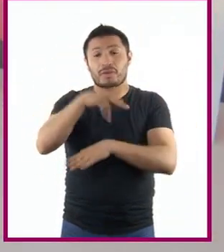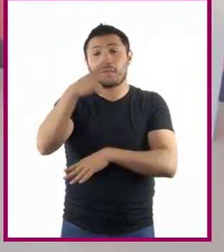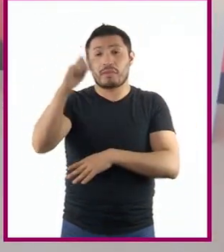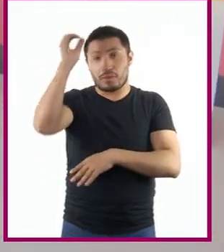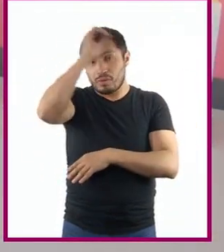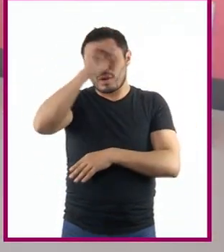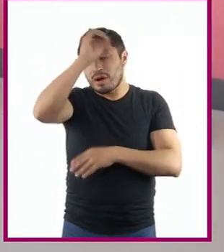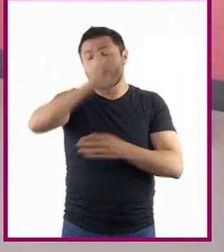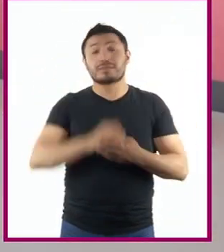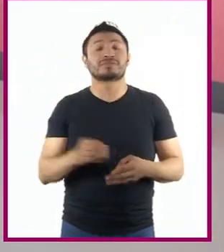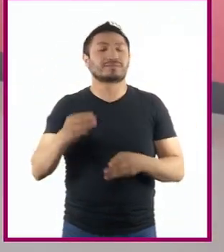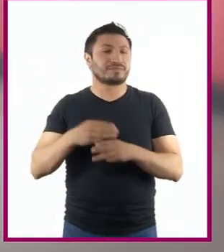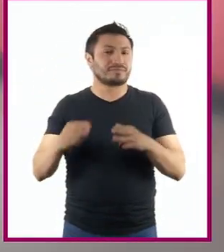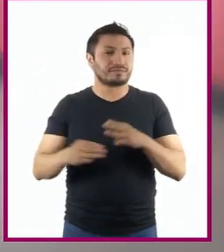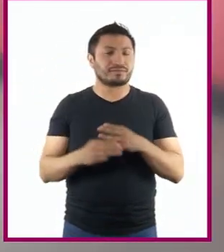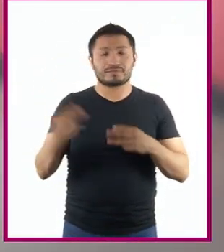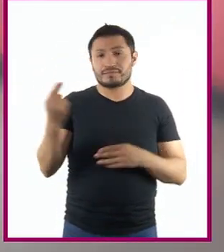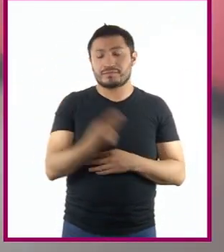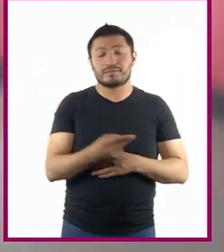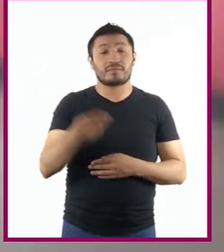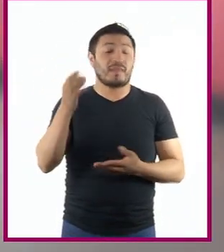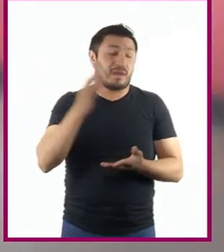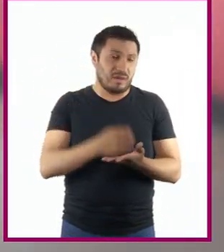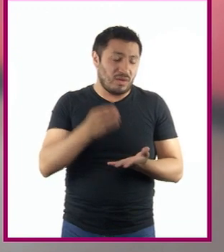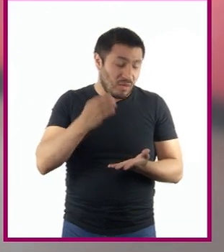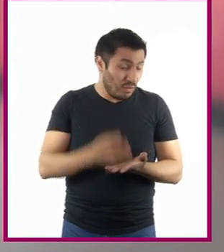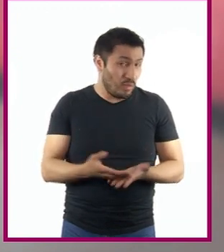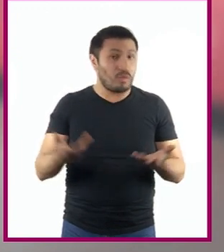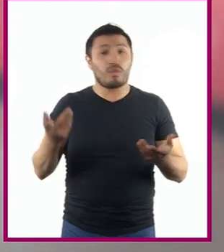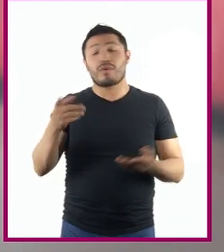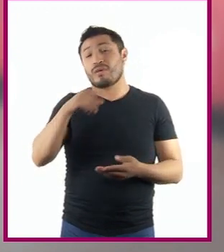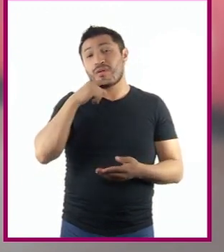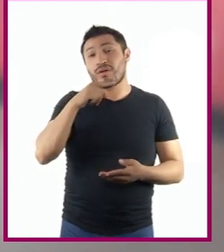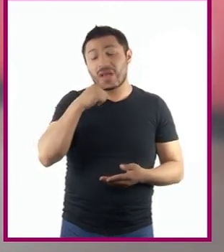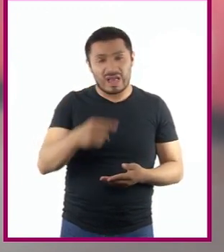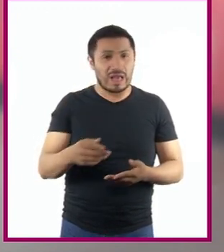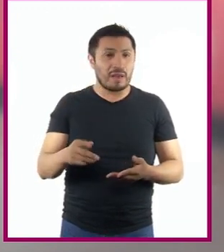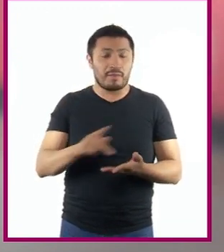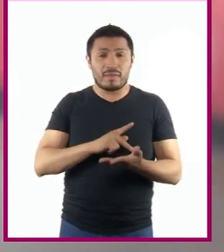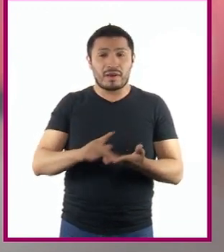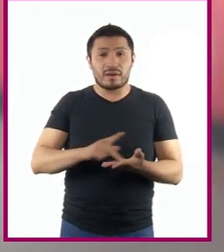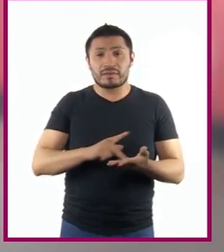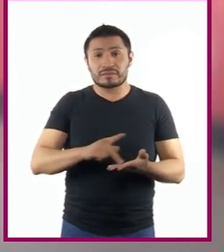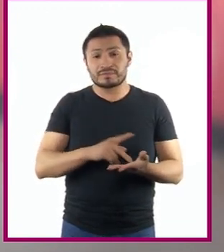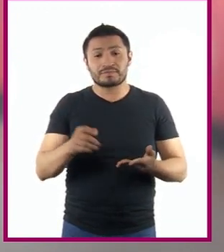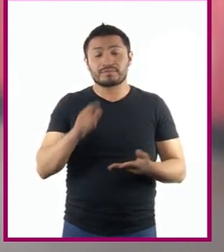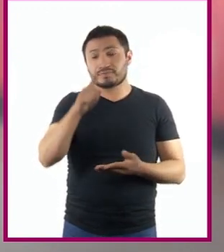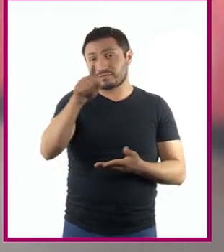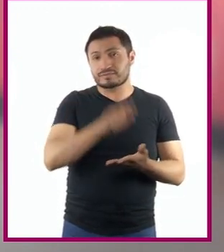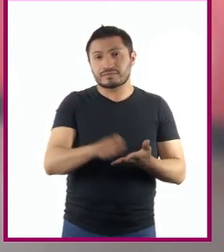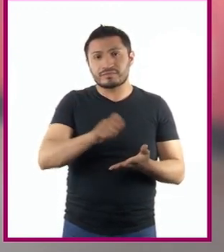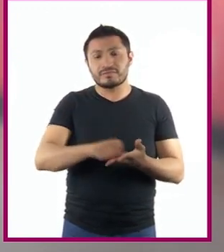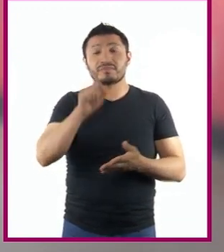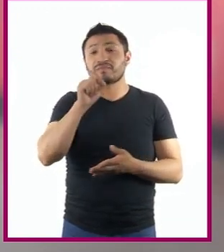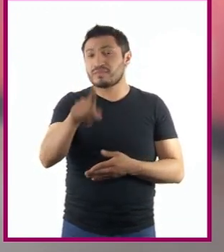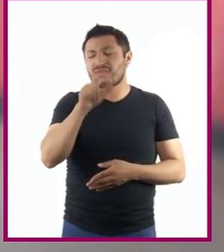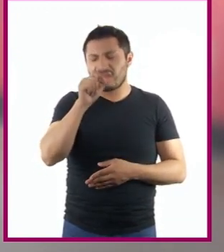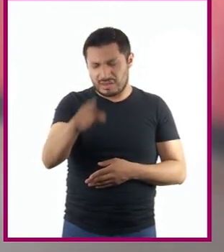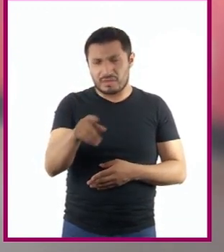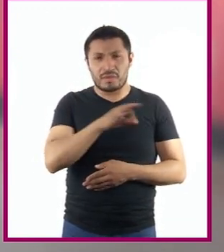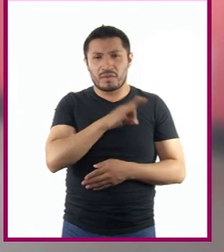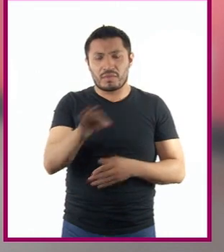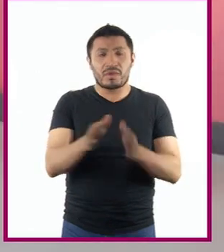van a necesitar para esta sesión son su siempre confiable cuaderno y lápiz o bolígrafo para que puedan tomar notas. También podría ayudarles tener a la mano